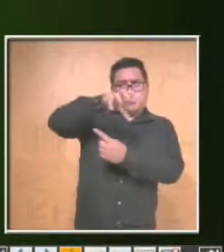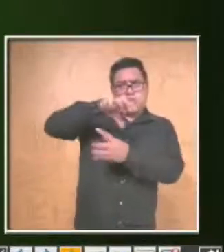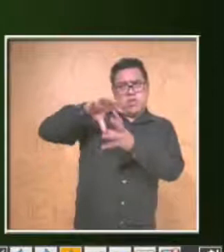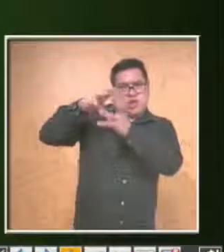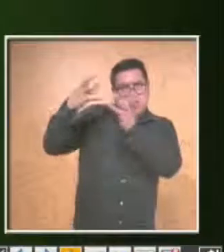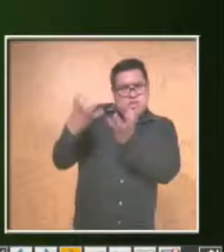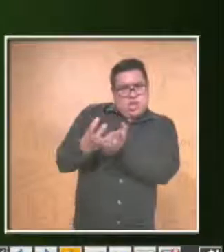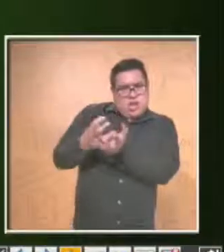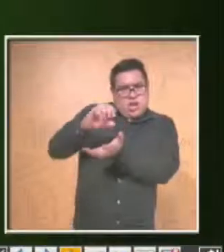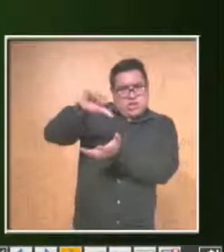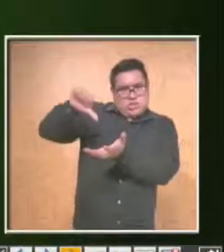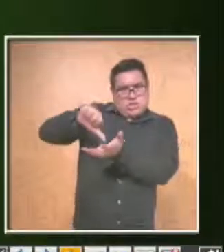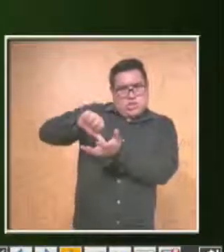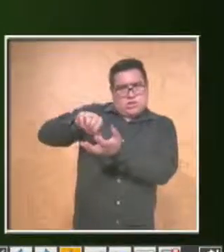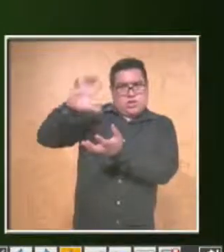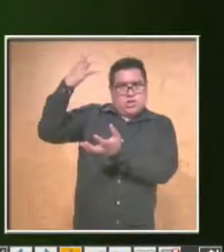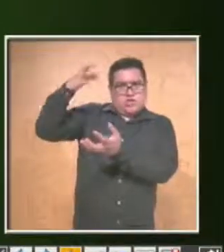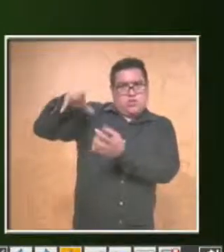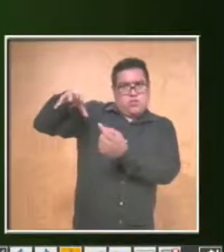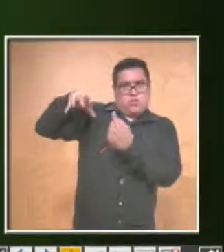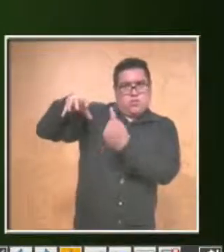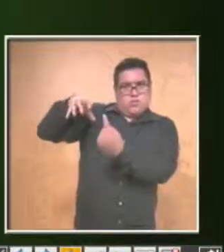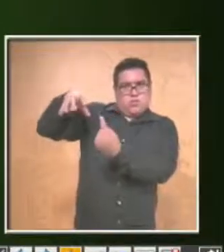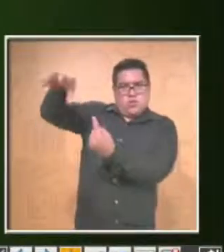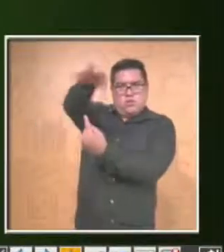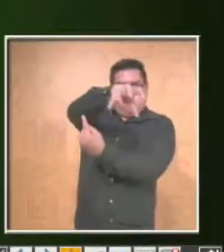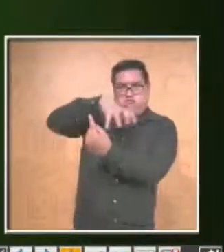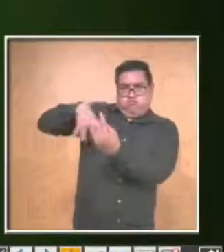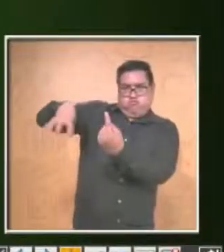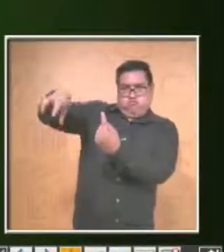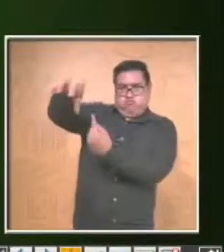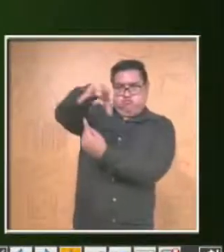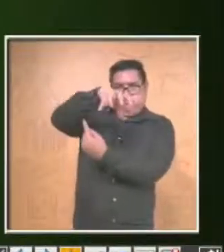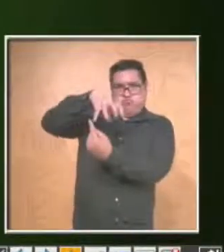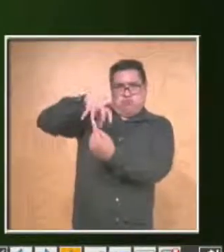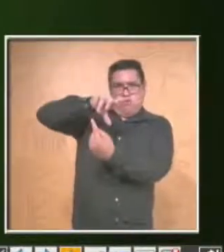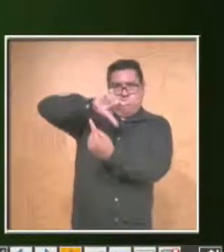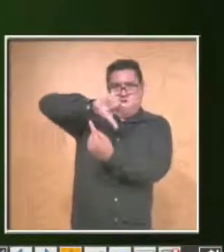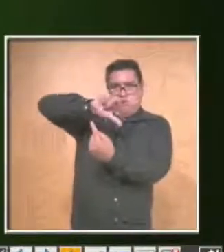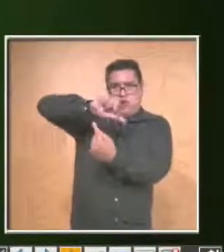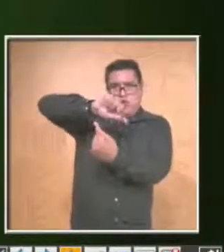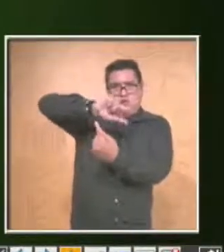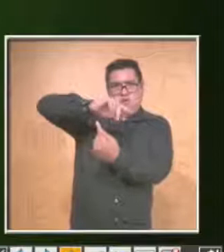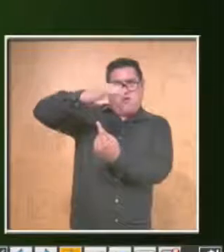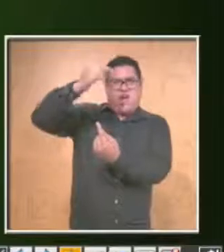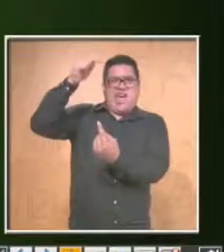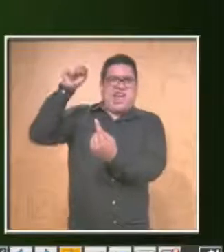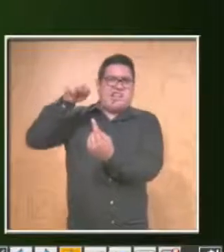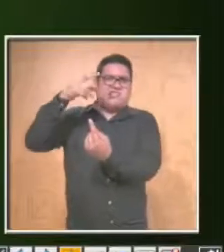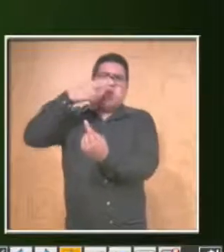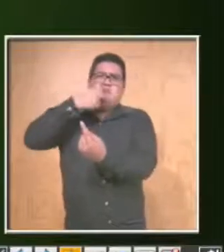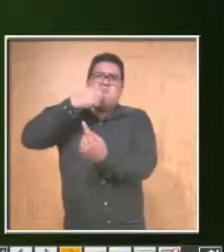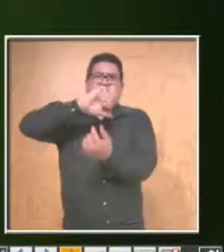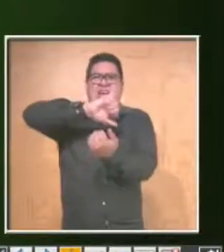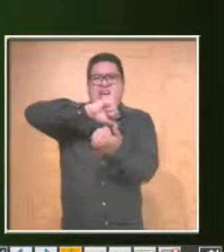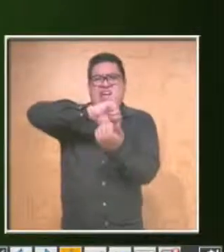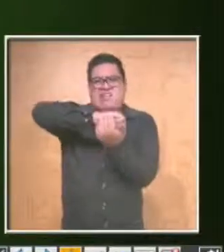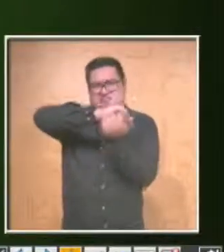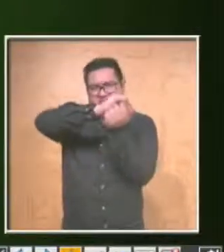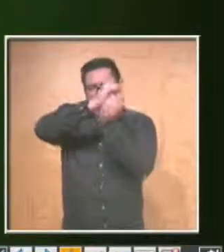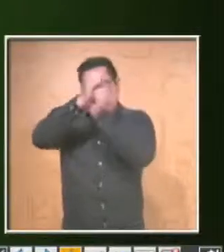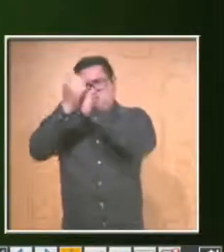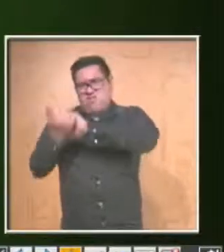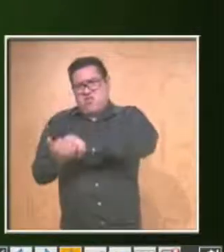al centro y el Sol dándole vueltas. Y luego Copérnico viene a cambiar con uno de sus textos de